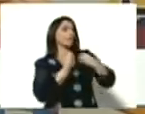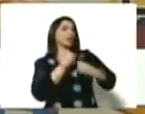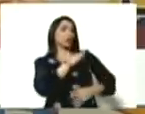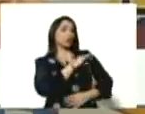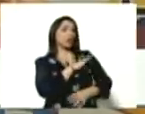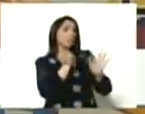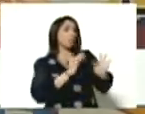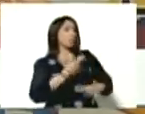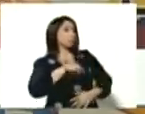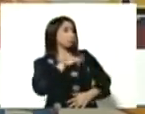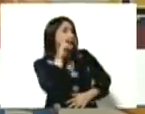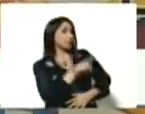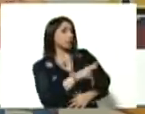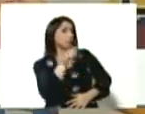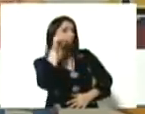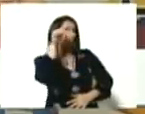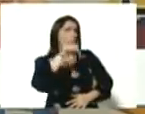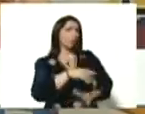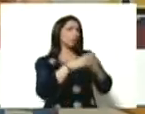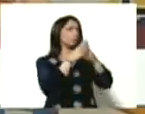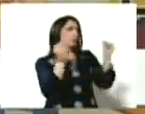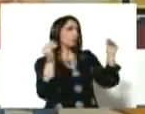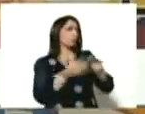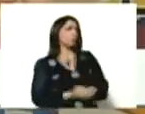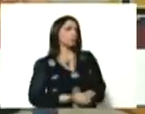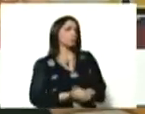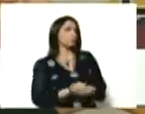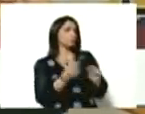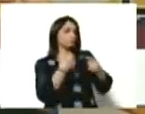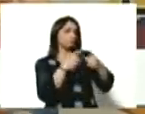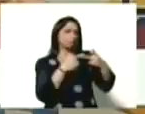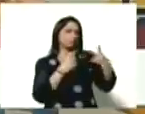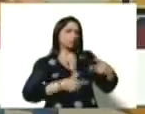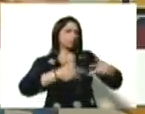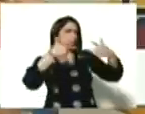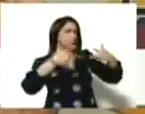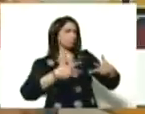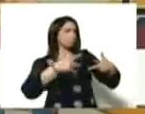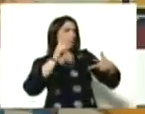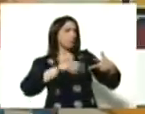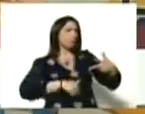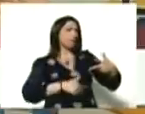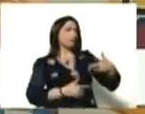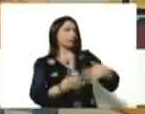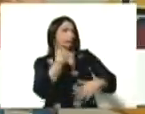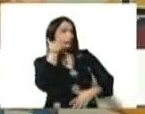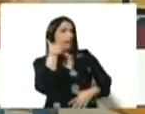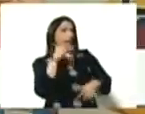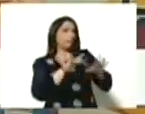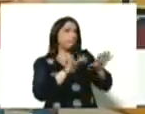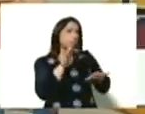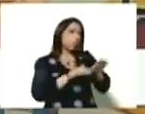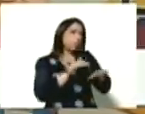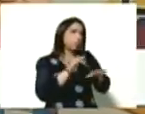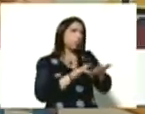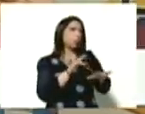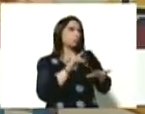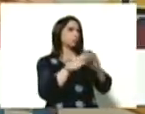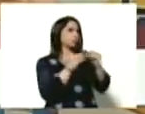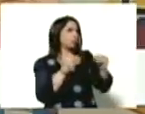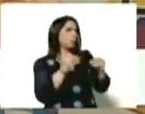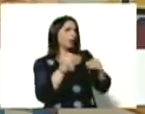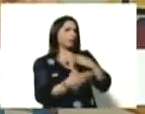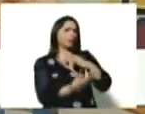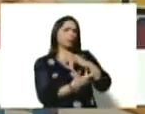que lo que hemos visto hoy, todos estos dispositivos de videoconferencia, de telemática, todo lo que la tecnología